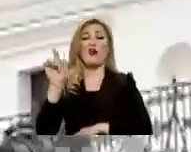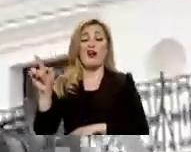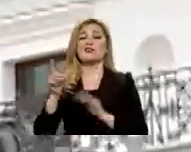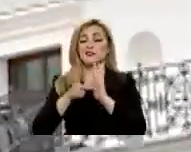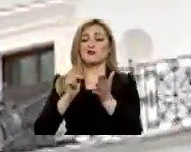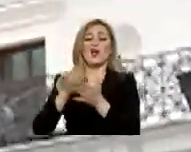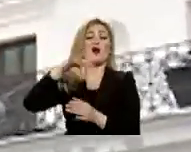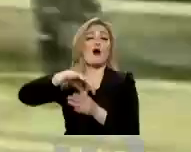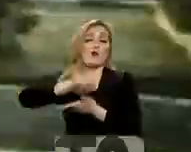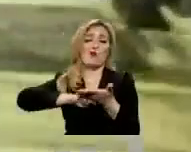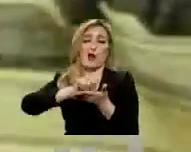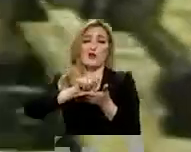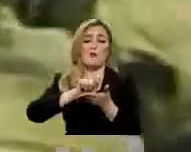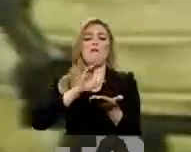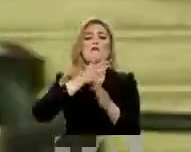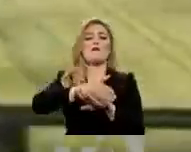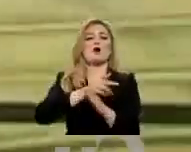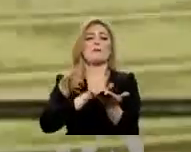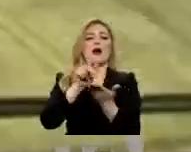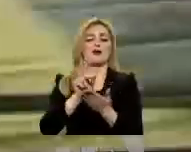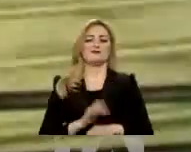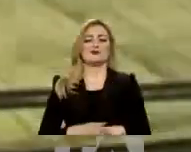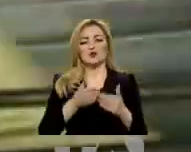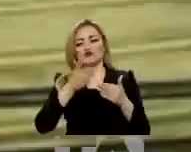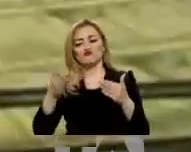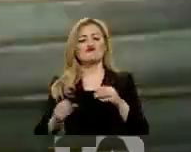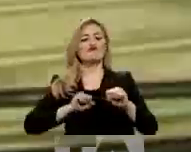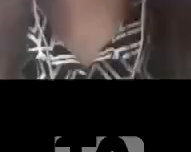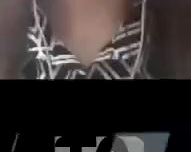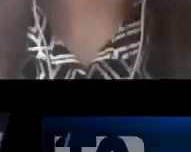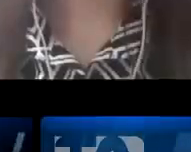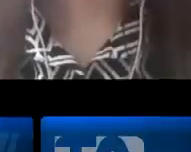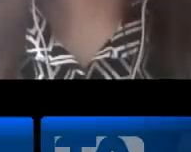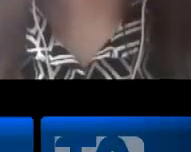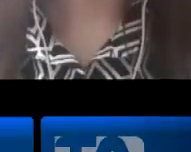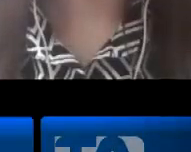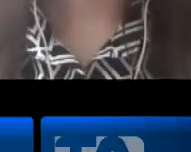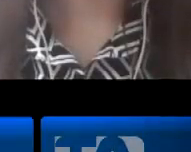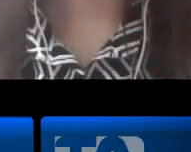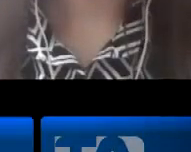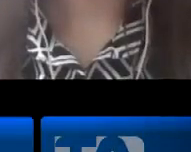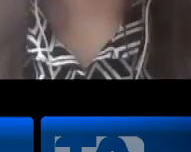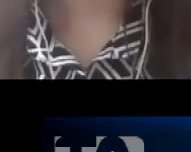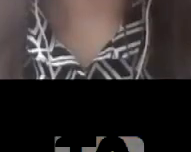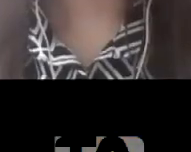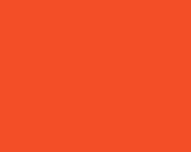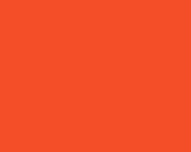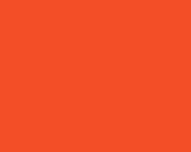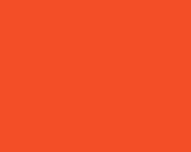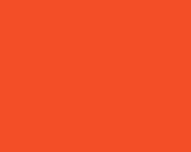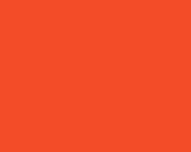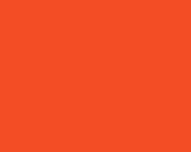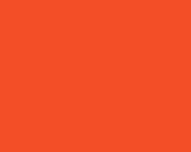administrativos concluirán a más tardar hasta el 20 de agosto. En Quito, María Gracia Costa, 24 horas.